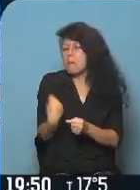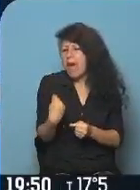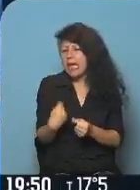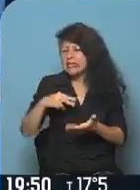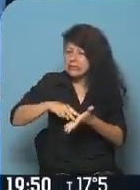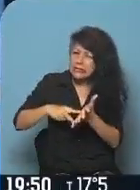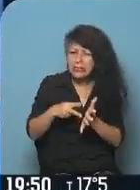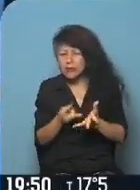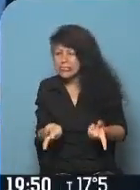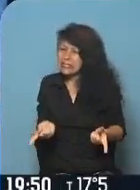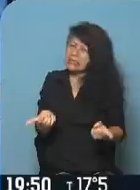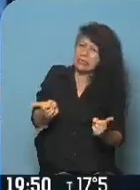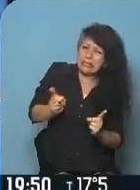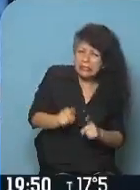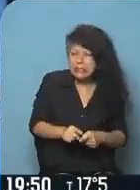realmente